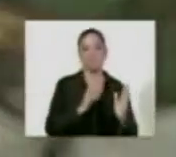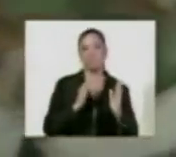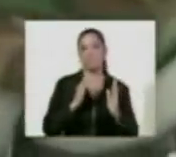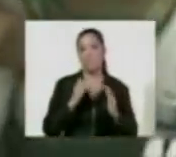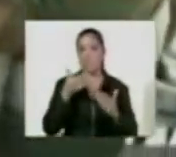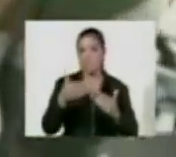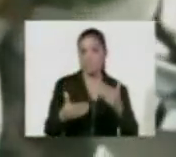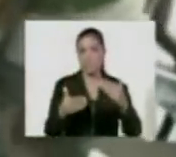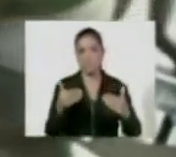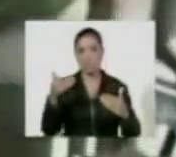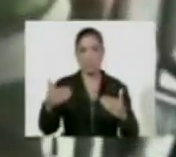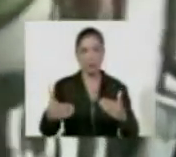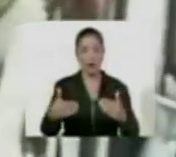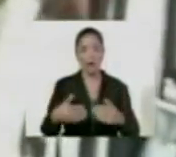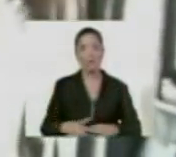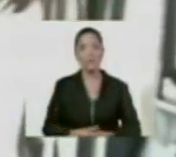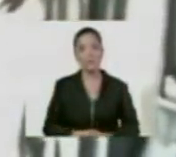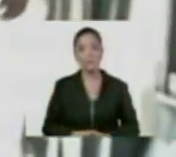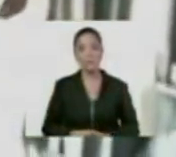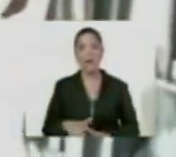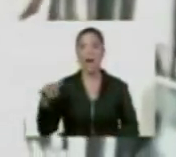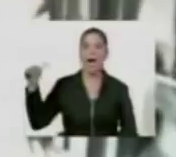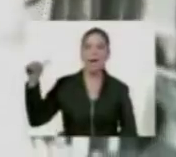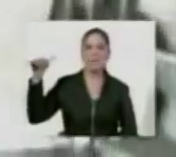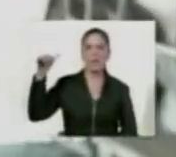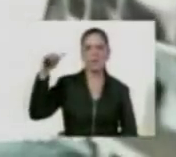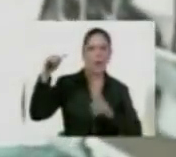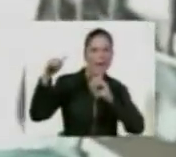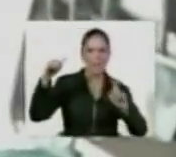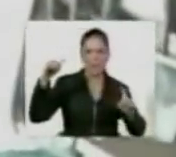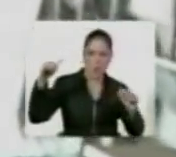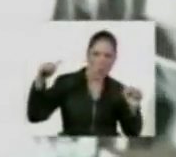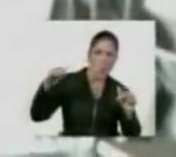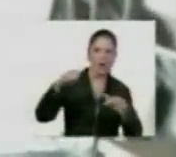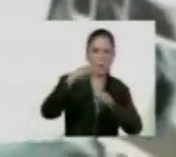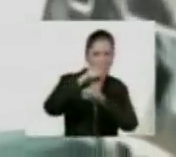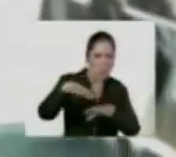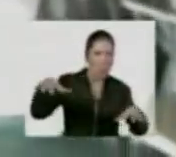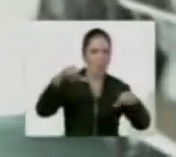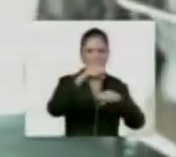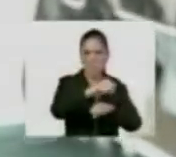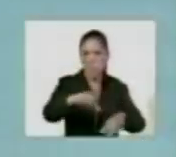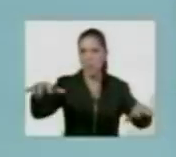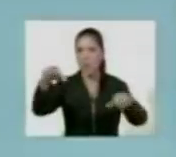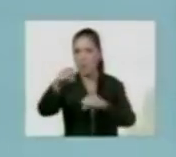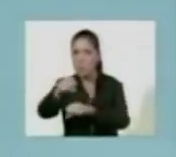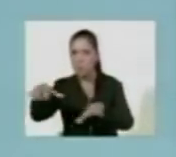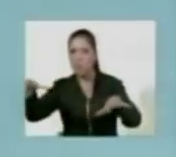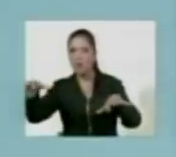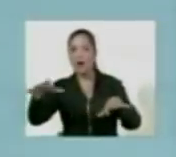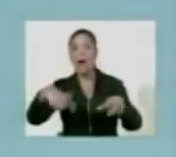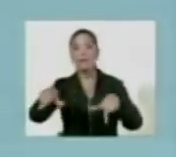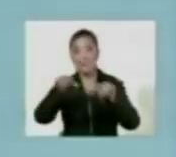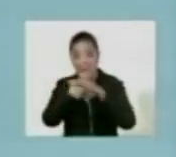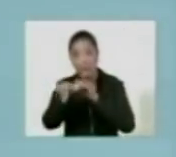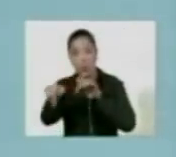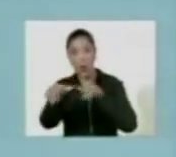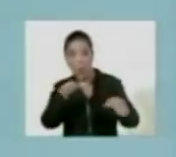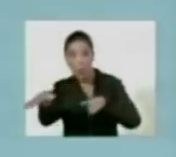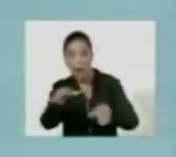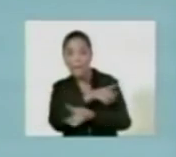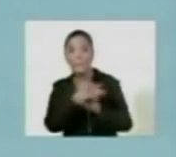fuerzas de aviación enemiga hicieron un bombardeo sobre las alturas de la galera del PAO. Inmediatamente